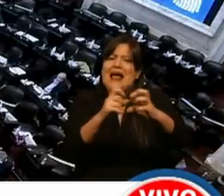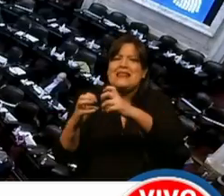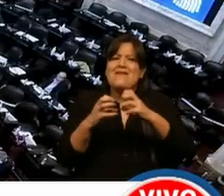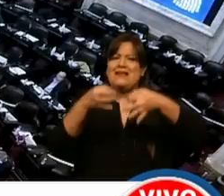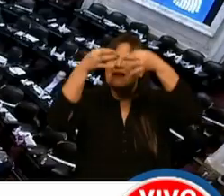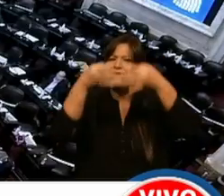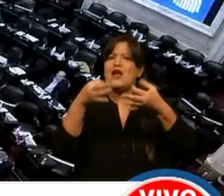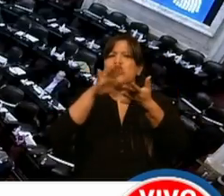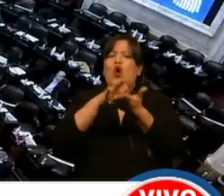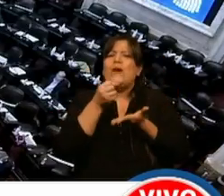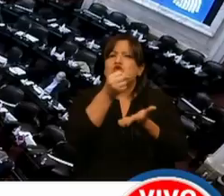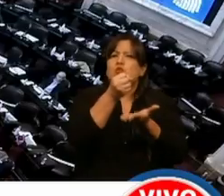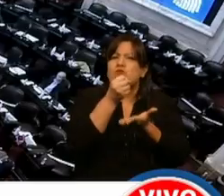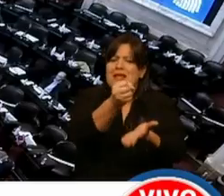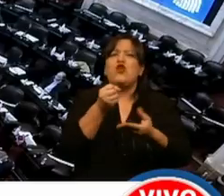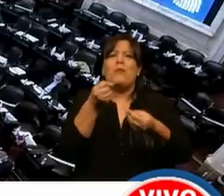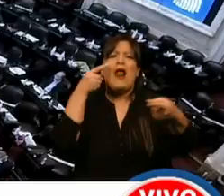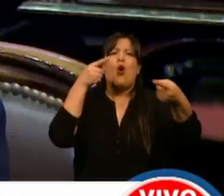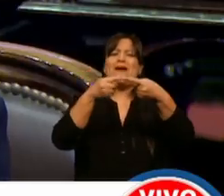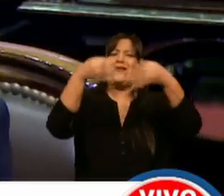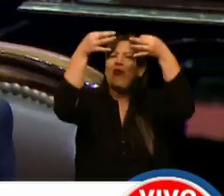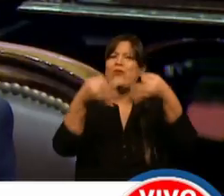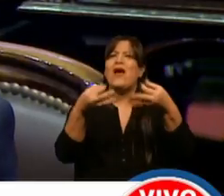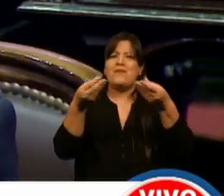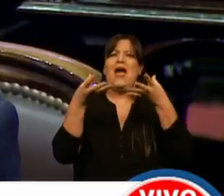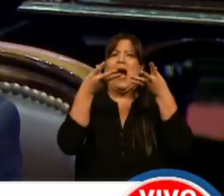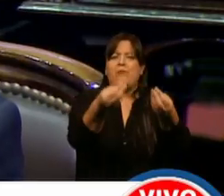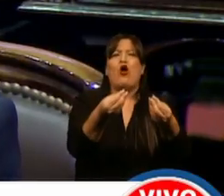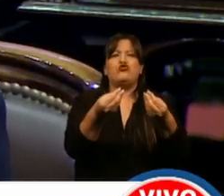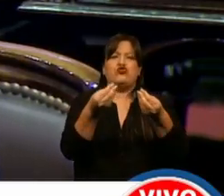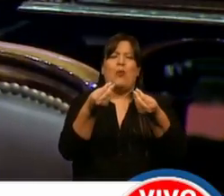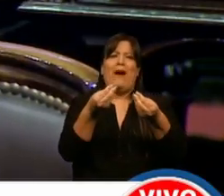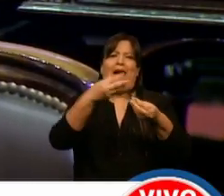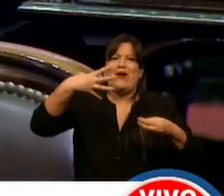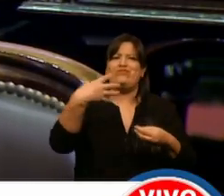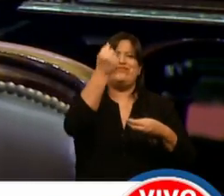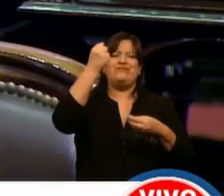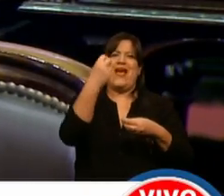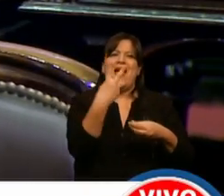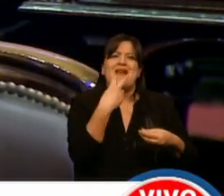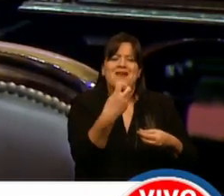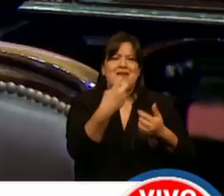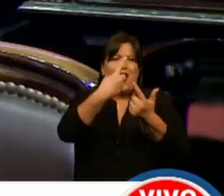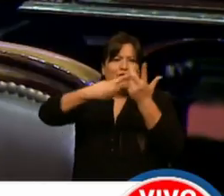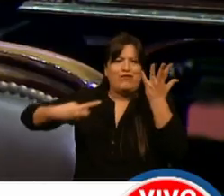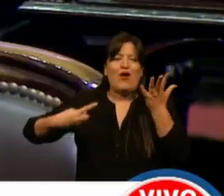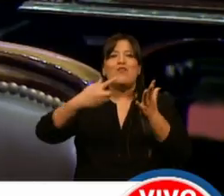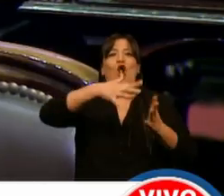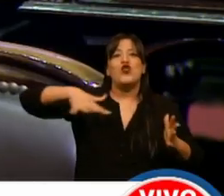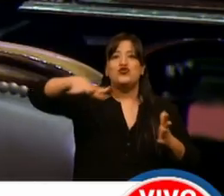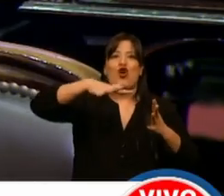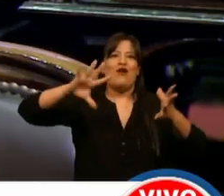de subsidios para lograr un objetivo noble que es apoyar el acceso a la energía en zonas donde por sus condiciones